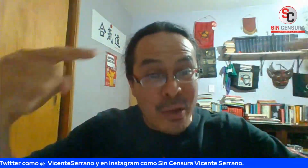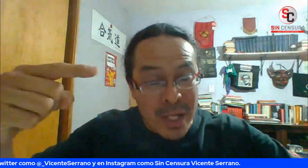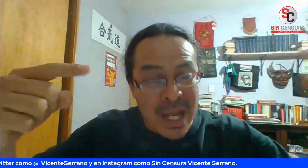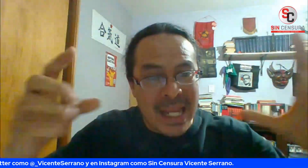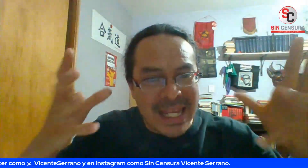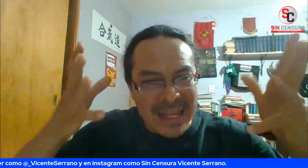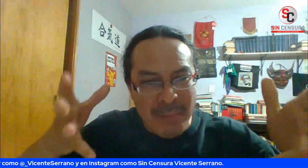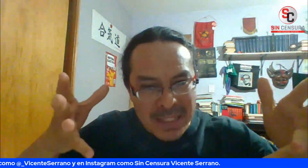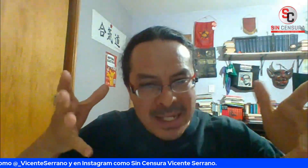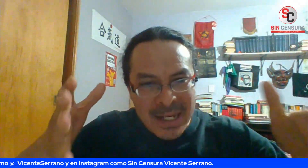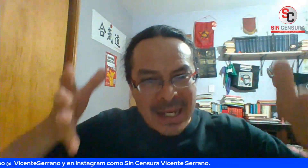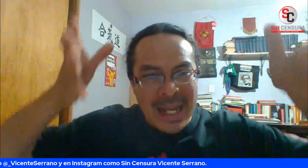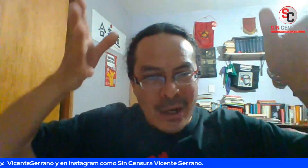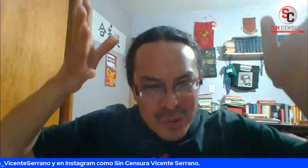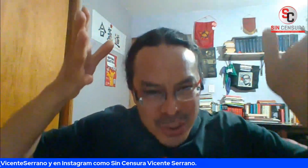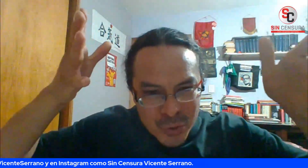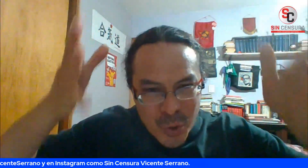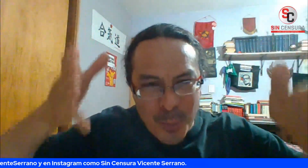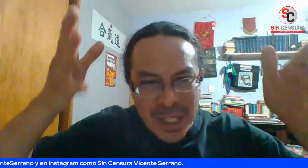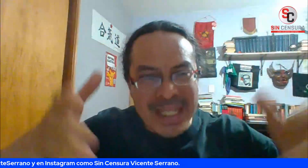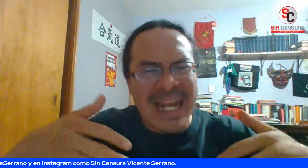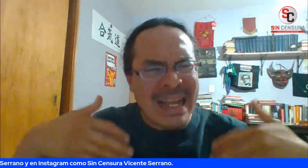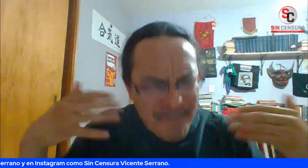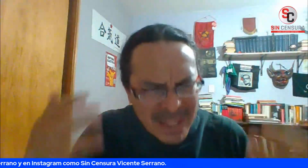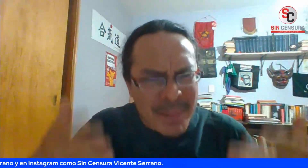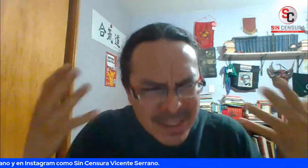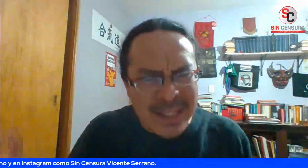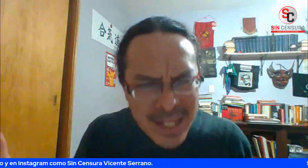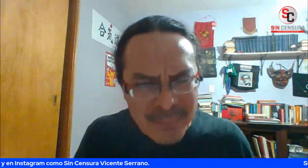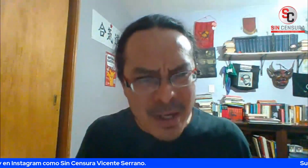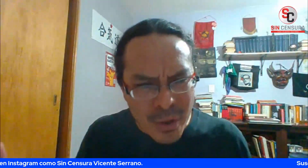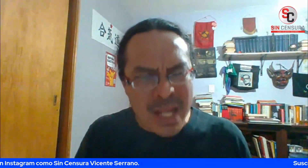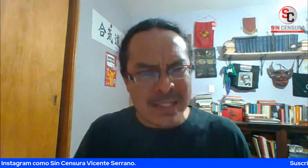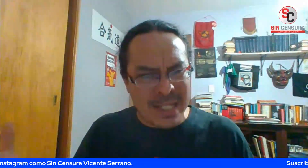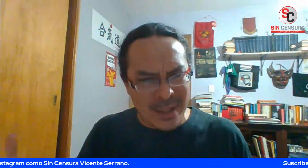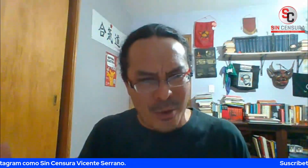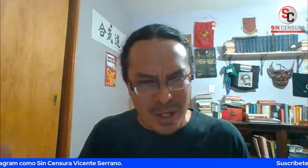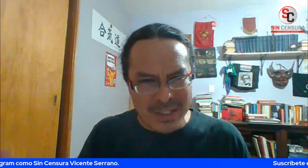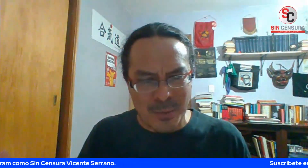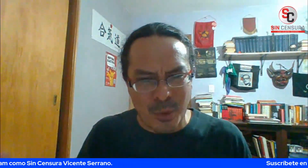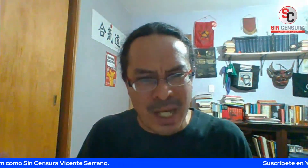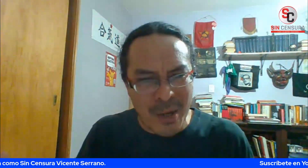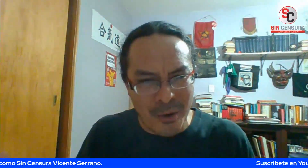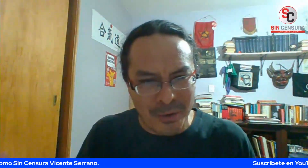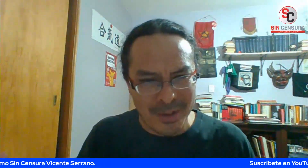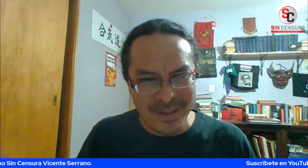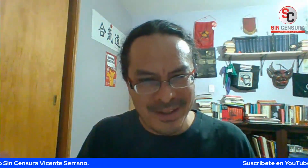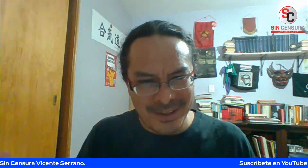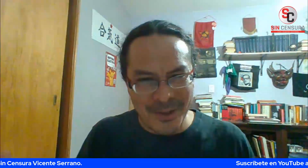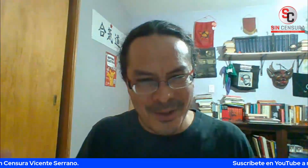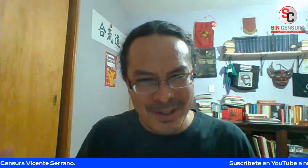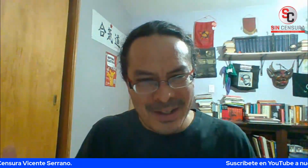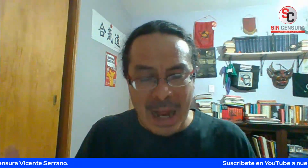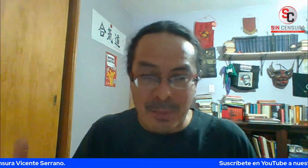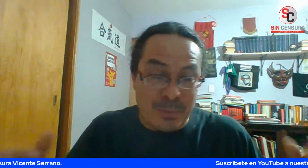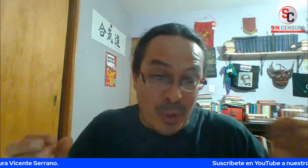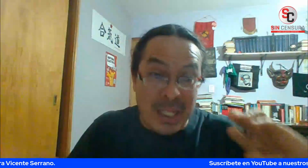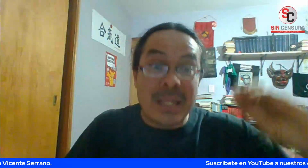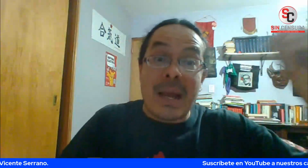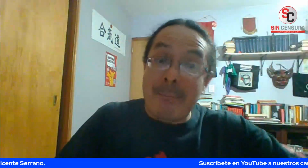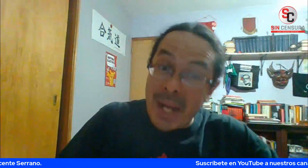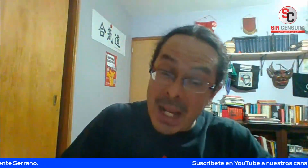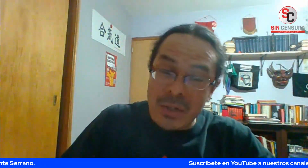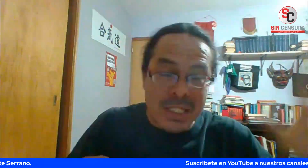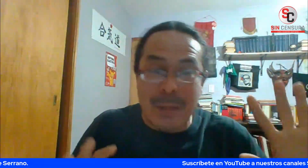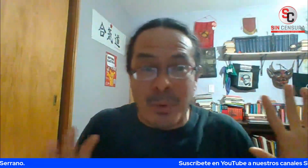tener mayoría, y que además la constitución política le permite tener mayorías en el Congreso. ¿Por qué no? ¿No? Pues sí,